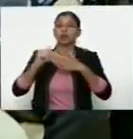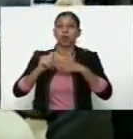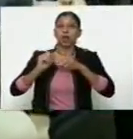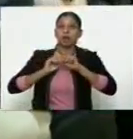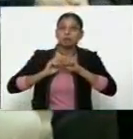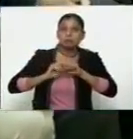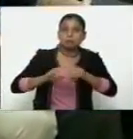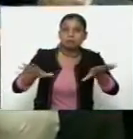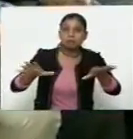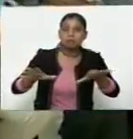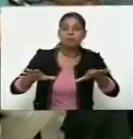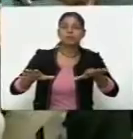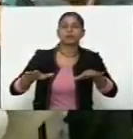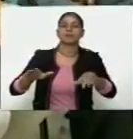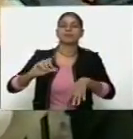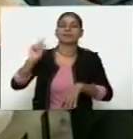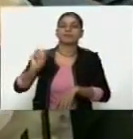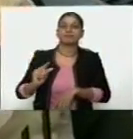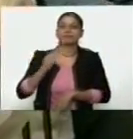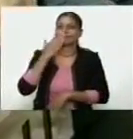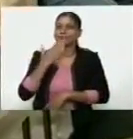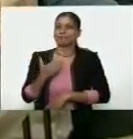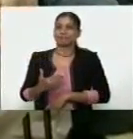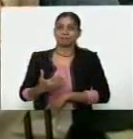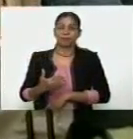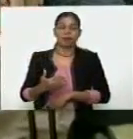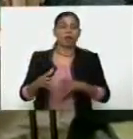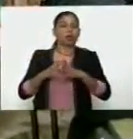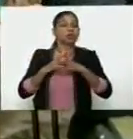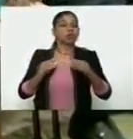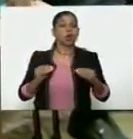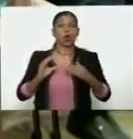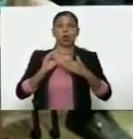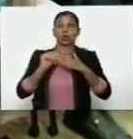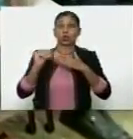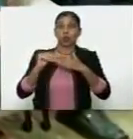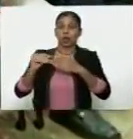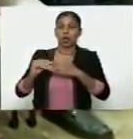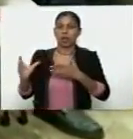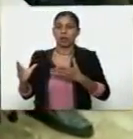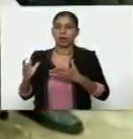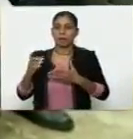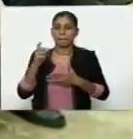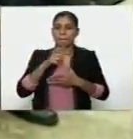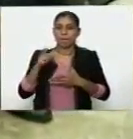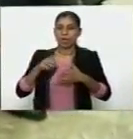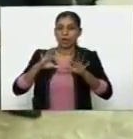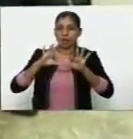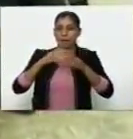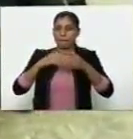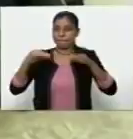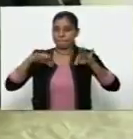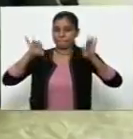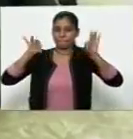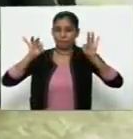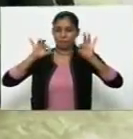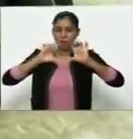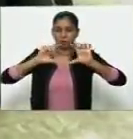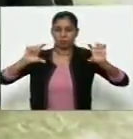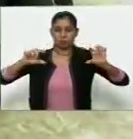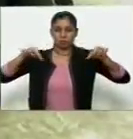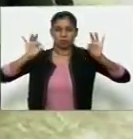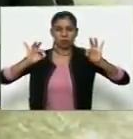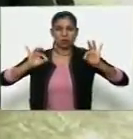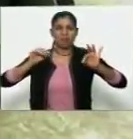es papelillo. Si todos los ciudadanos del mundo que tienen ese billetico verde hacen una marcha hacia